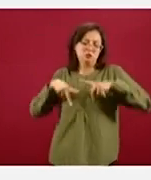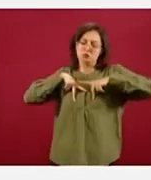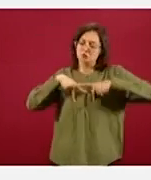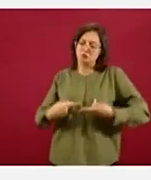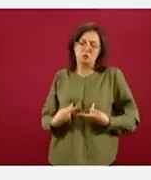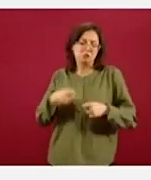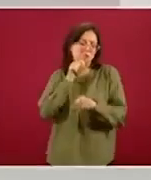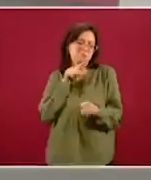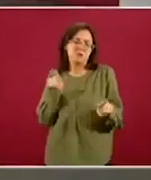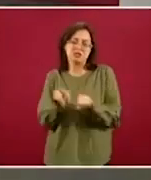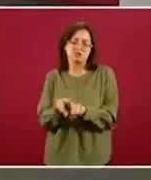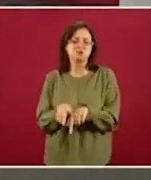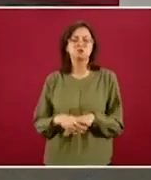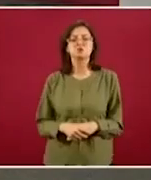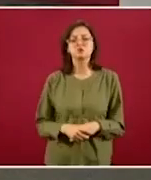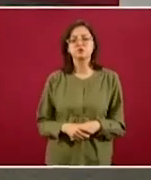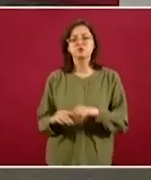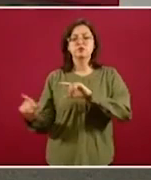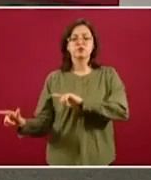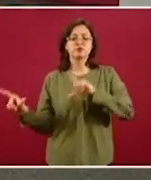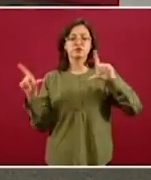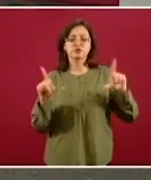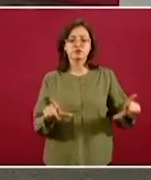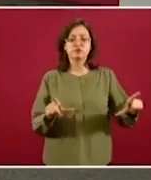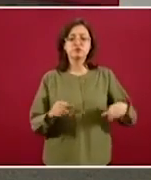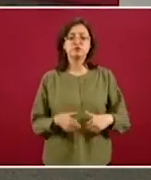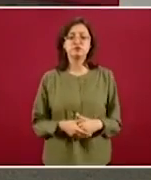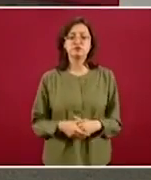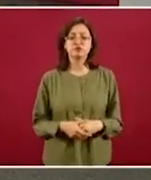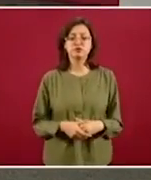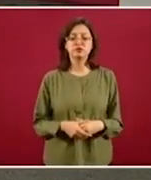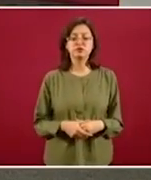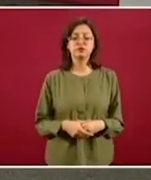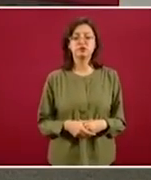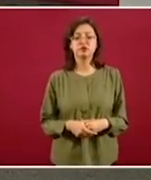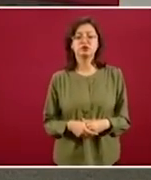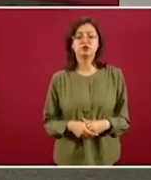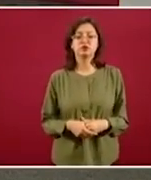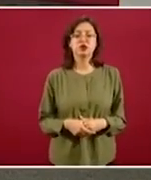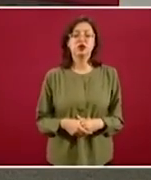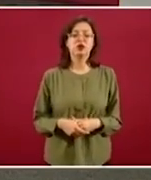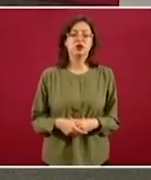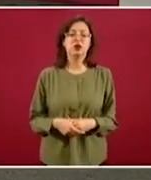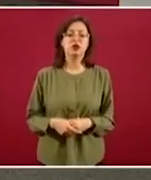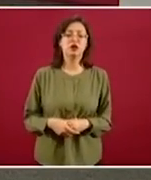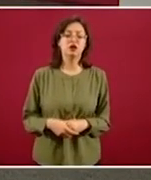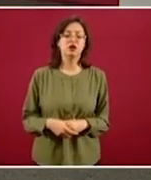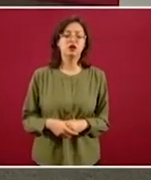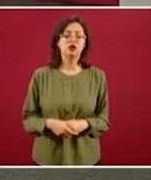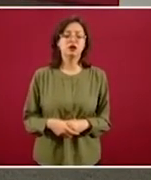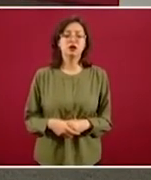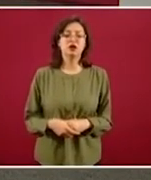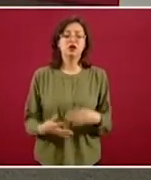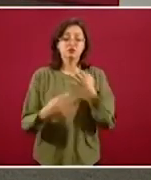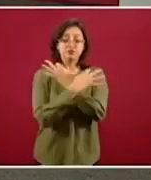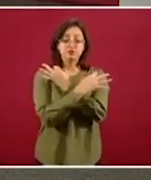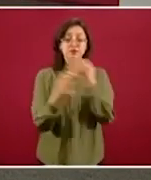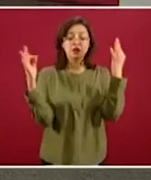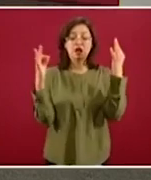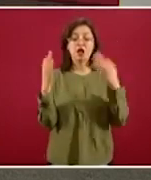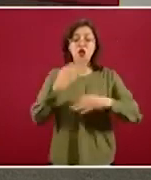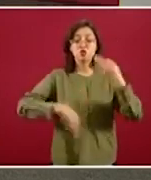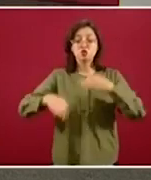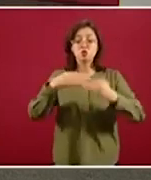la inmunosupresión. La siguiente, por favor. Este es un mensaje que debemos de